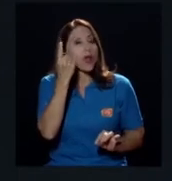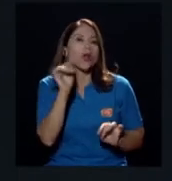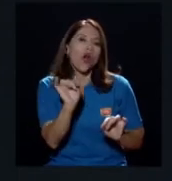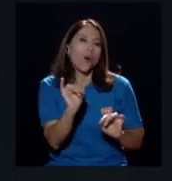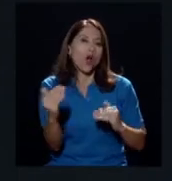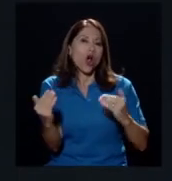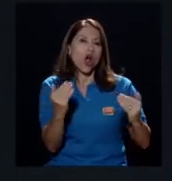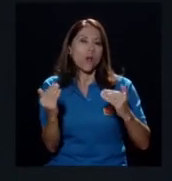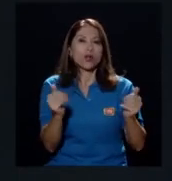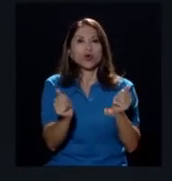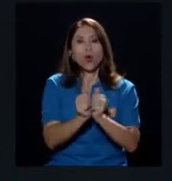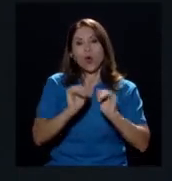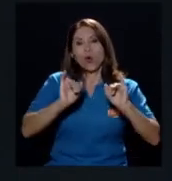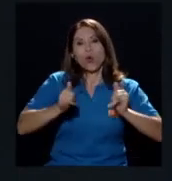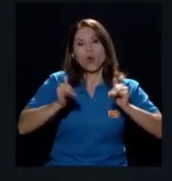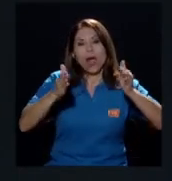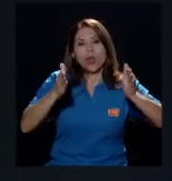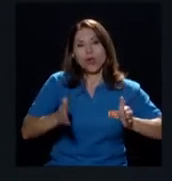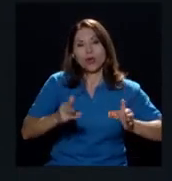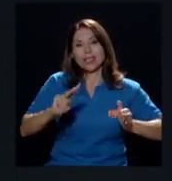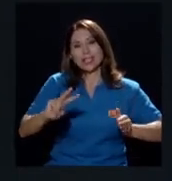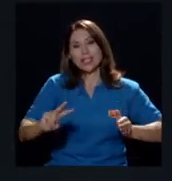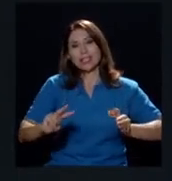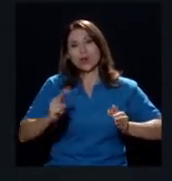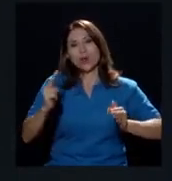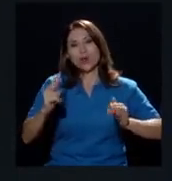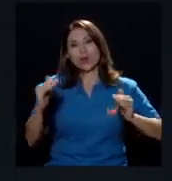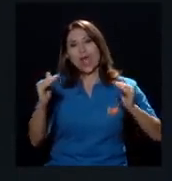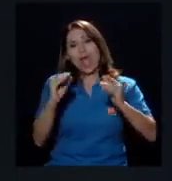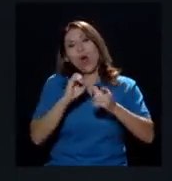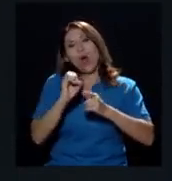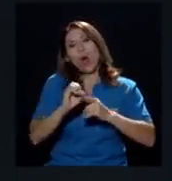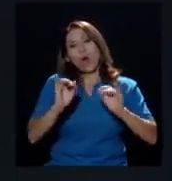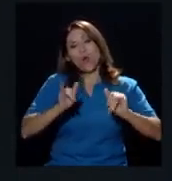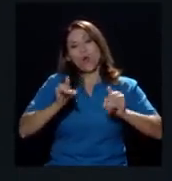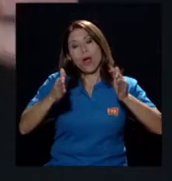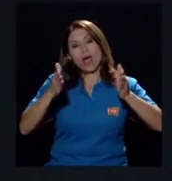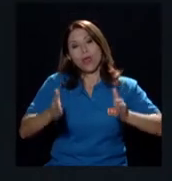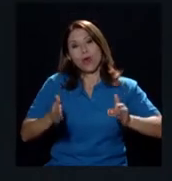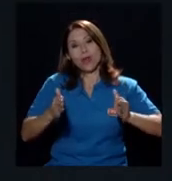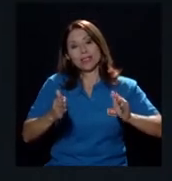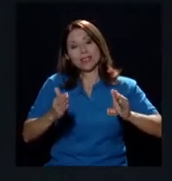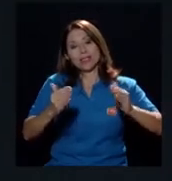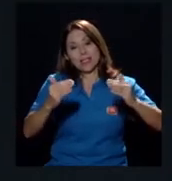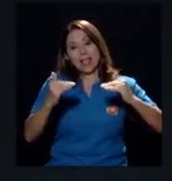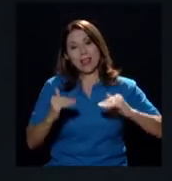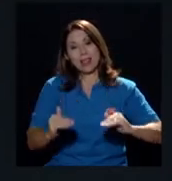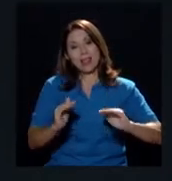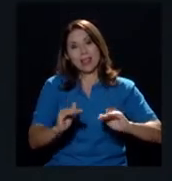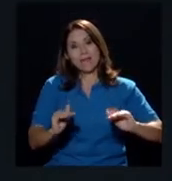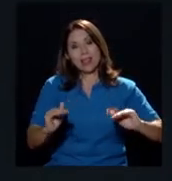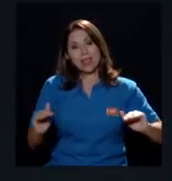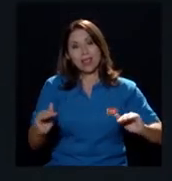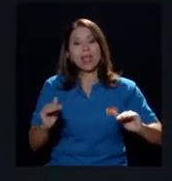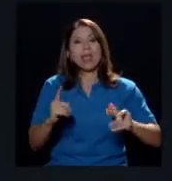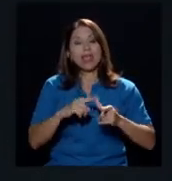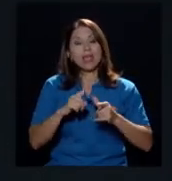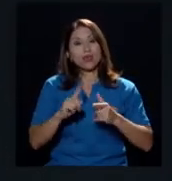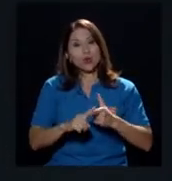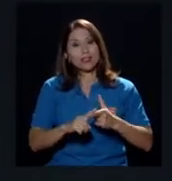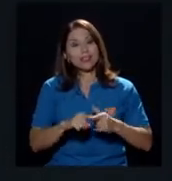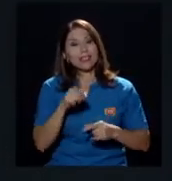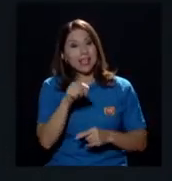división infantiles en infantiles quiero decir en términos de la preparación y entonces esa forma